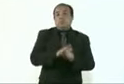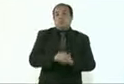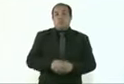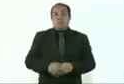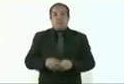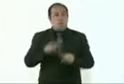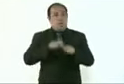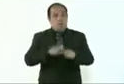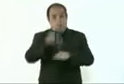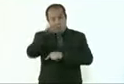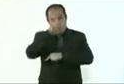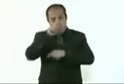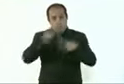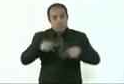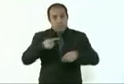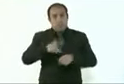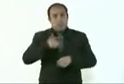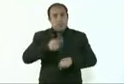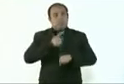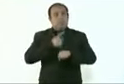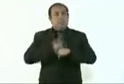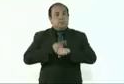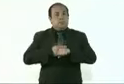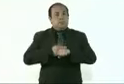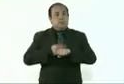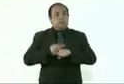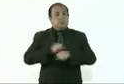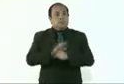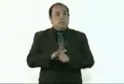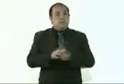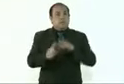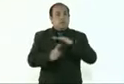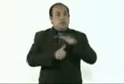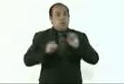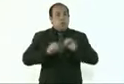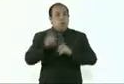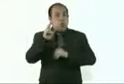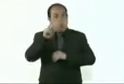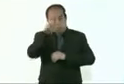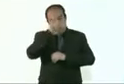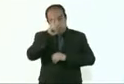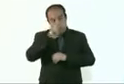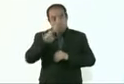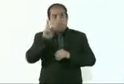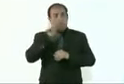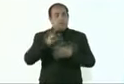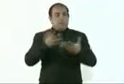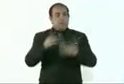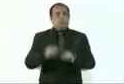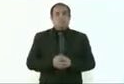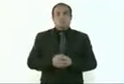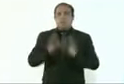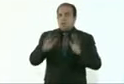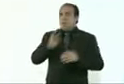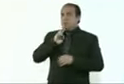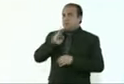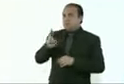seguir recomendando a la gente con síntomas que se aísle o van a recomendar que se hagan la prueba? Ya lo